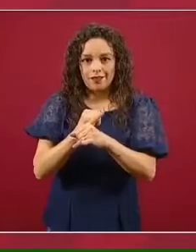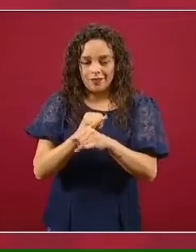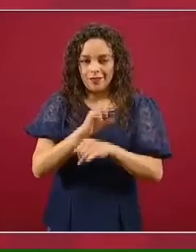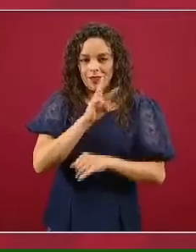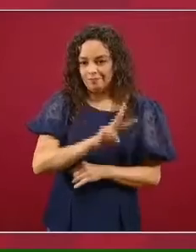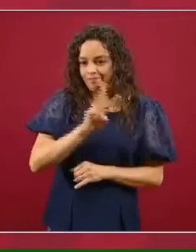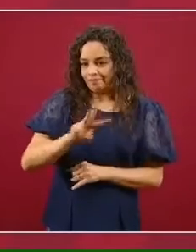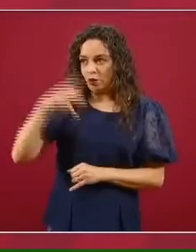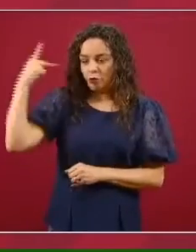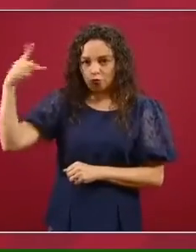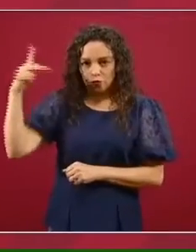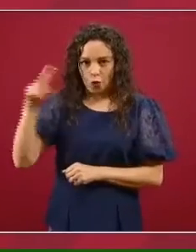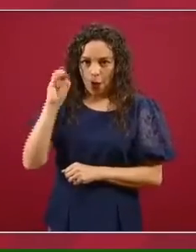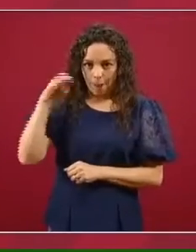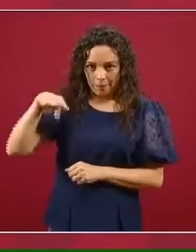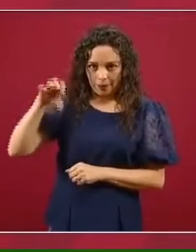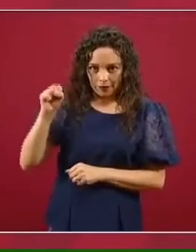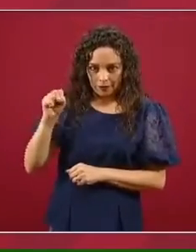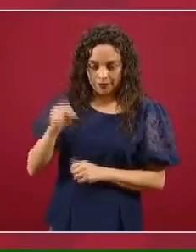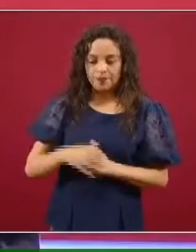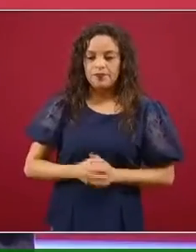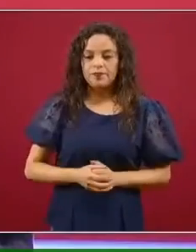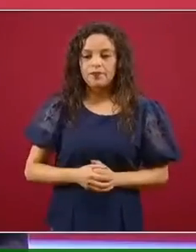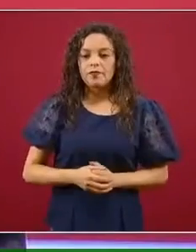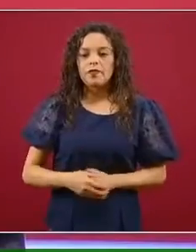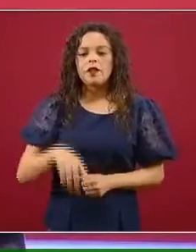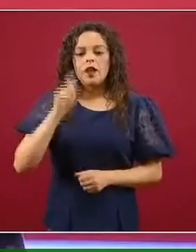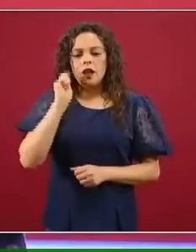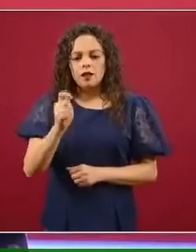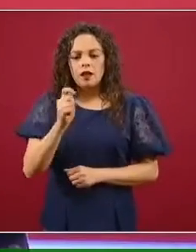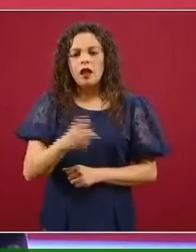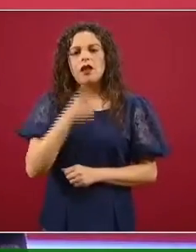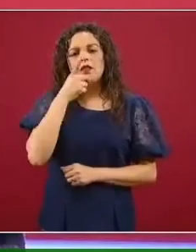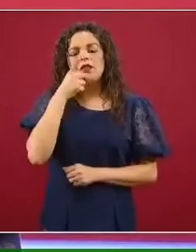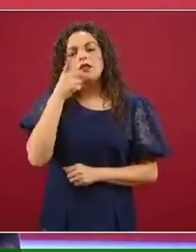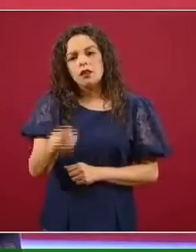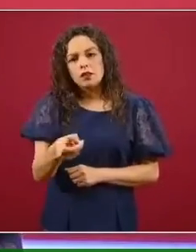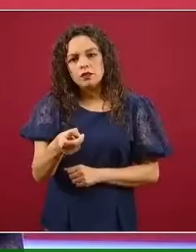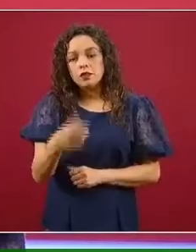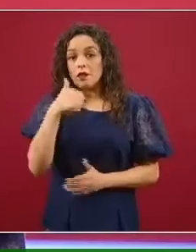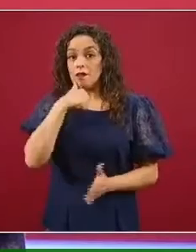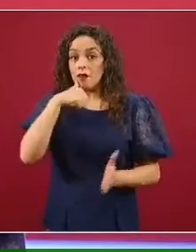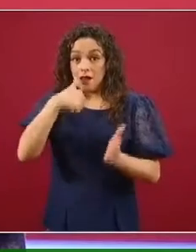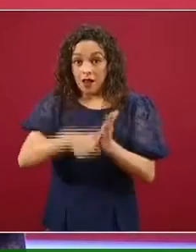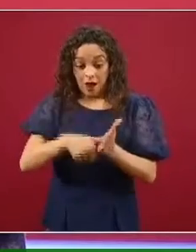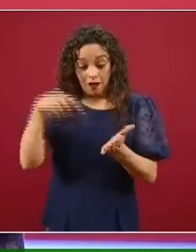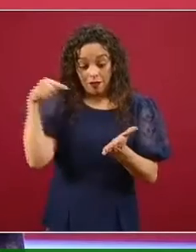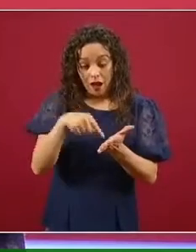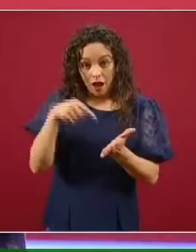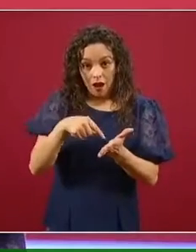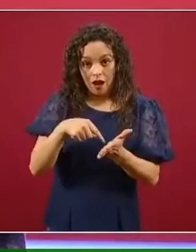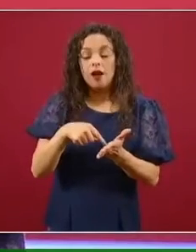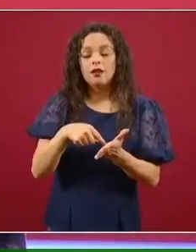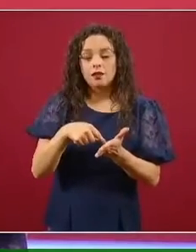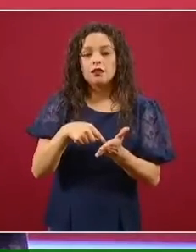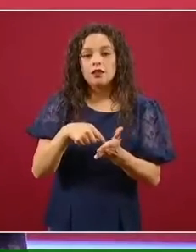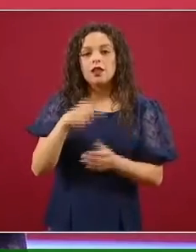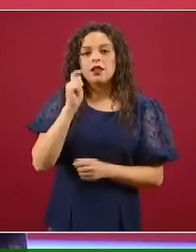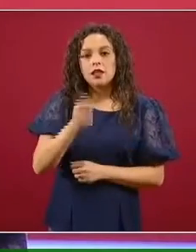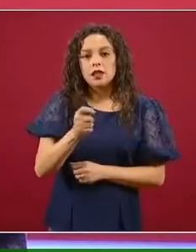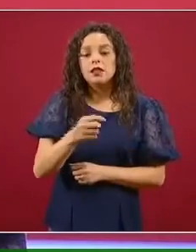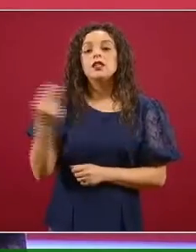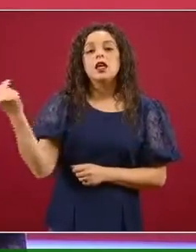términos generales retoma la conclusión de la propia carta, que consiste en que hay